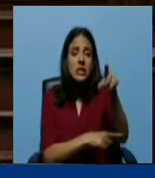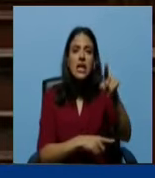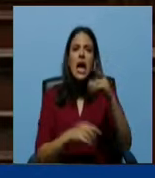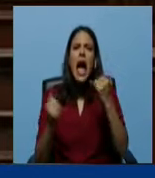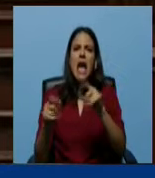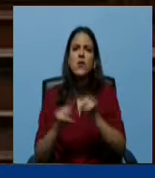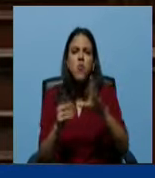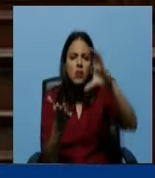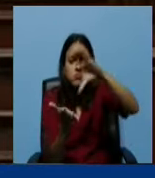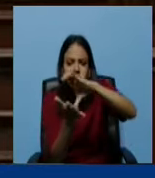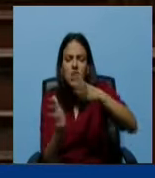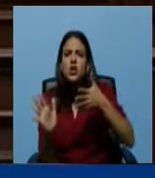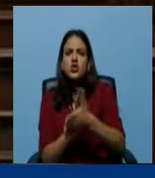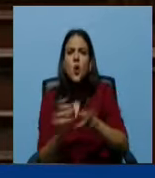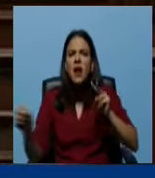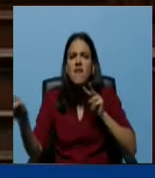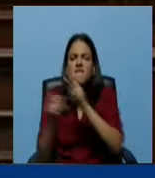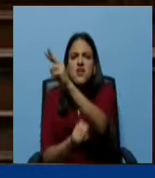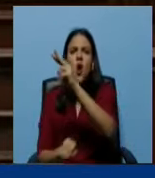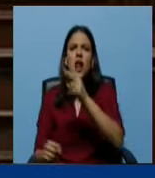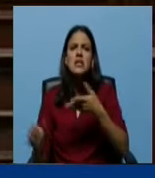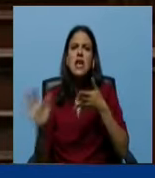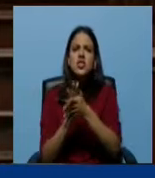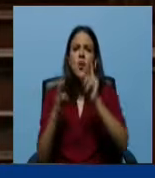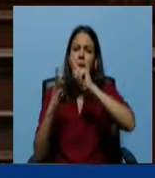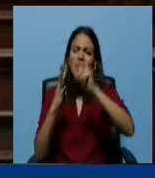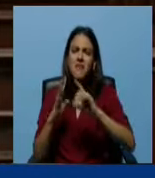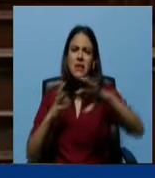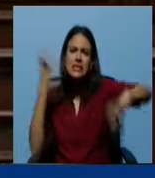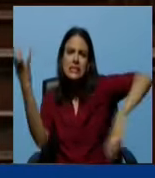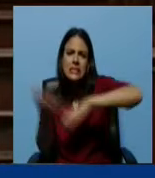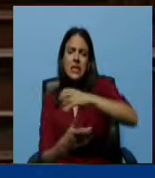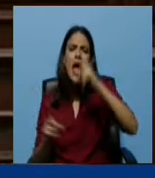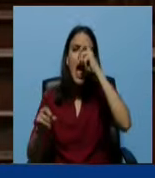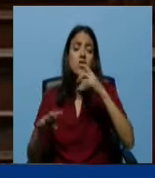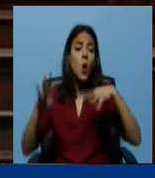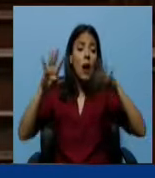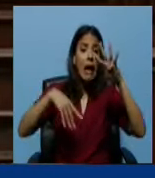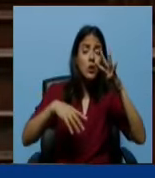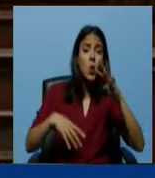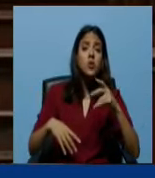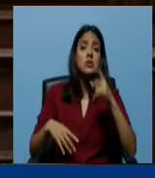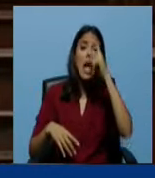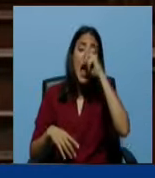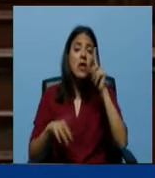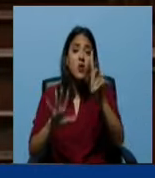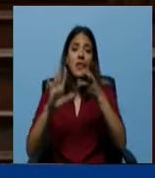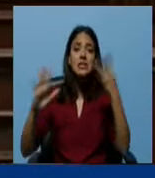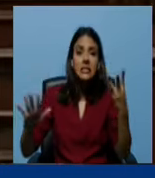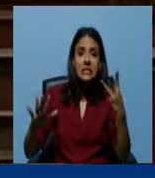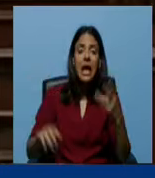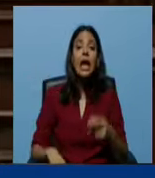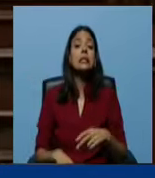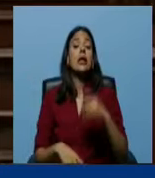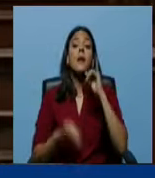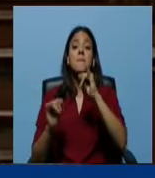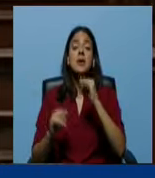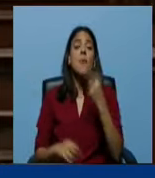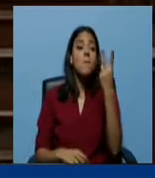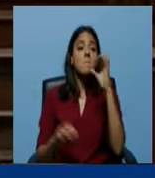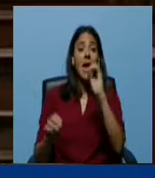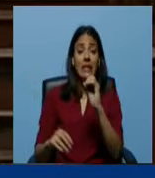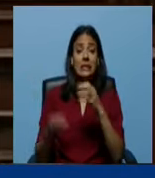violencia fascista y paramilitar en el año 14, en el año 17, el 29, 30 y 31 de